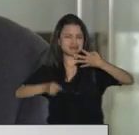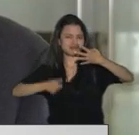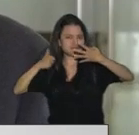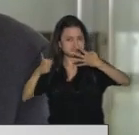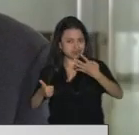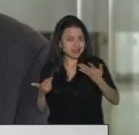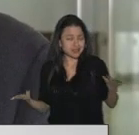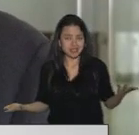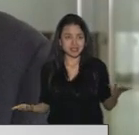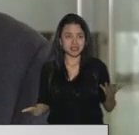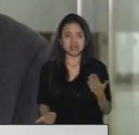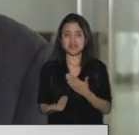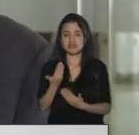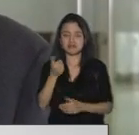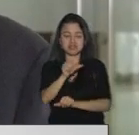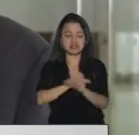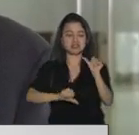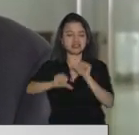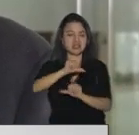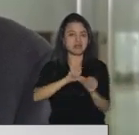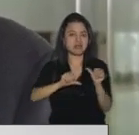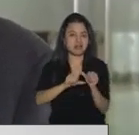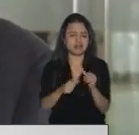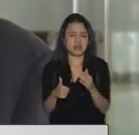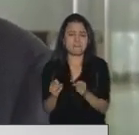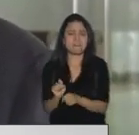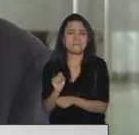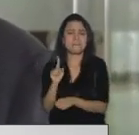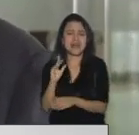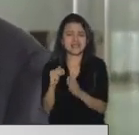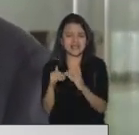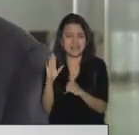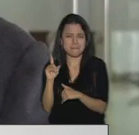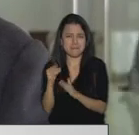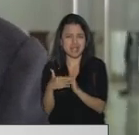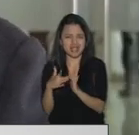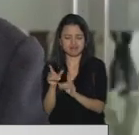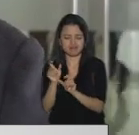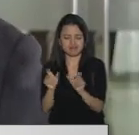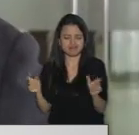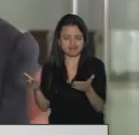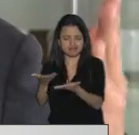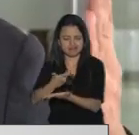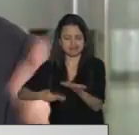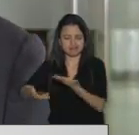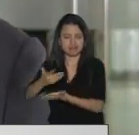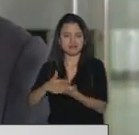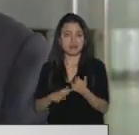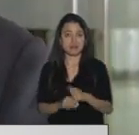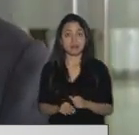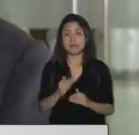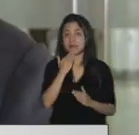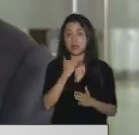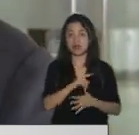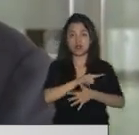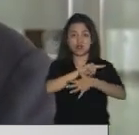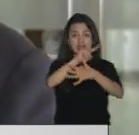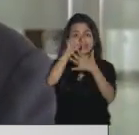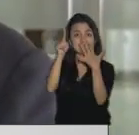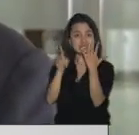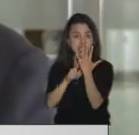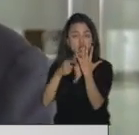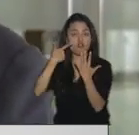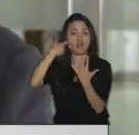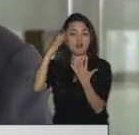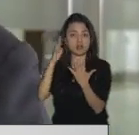cada entidad que busque ese tipo de empresas. Hay miles de empresas que tienen servicio de nubes, desde las grandes cinco tecnológicas más